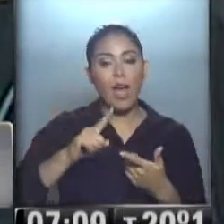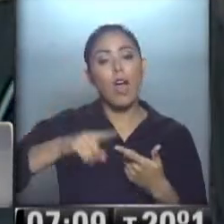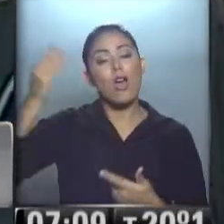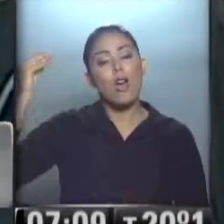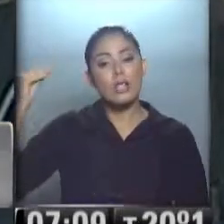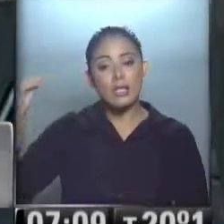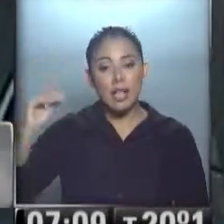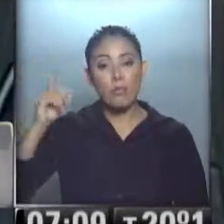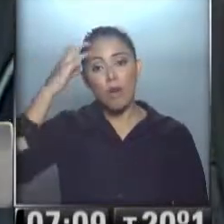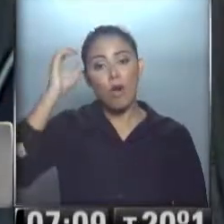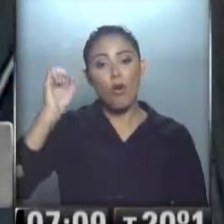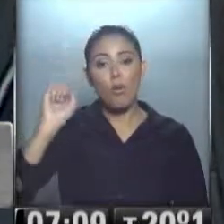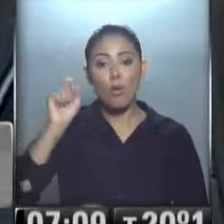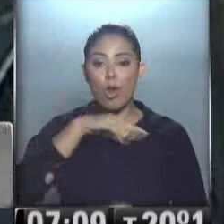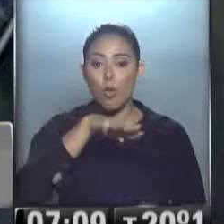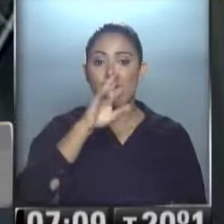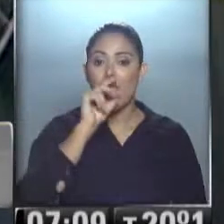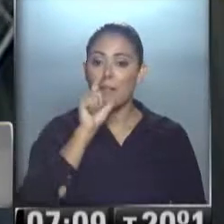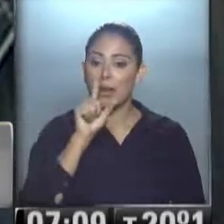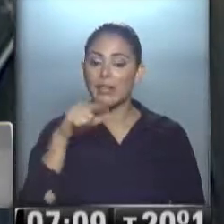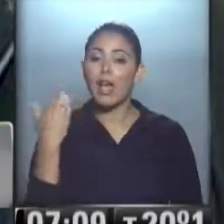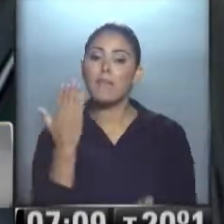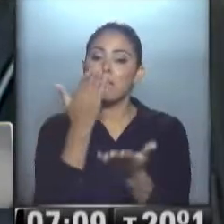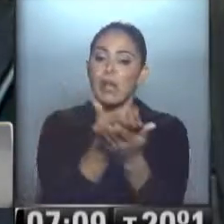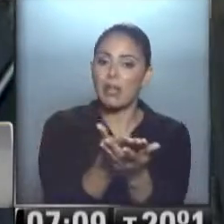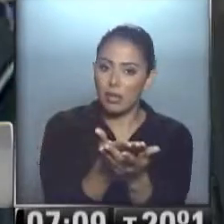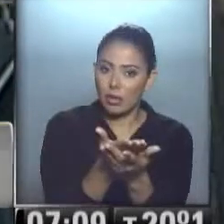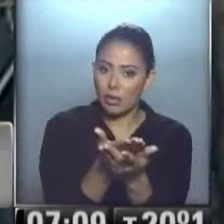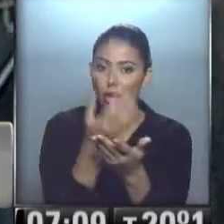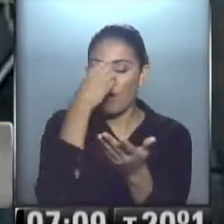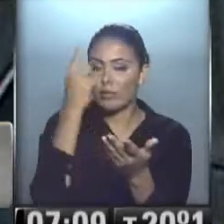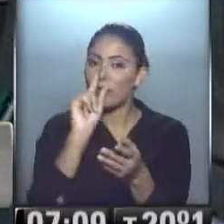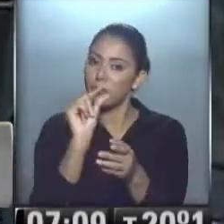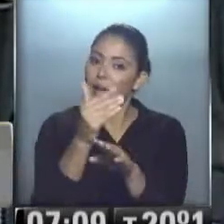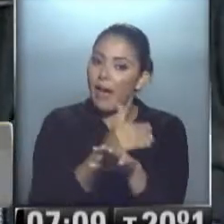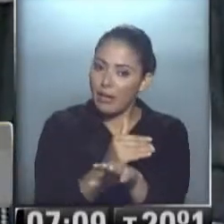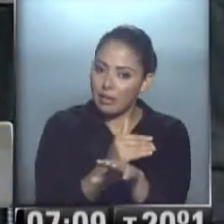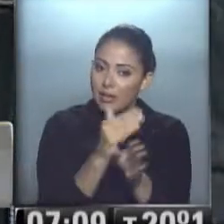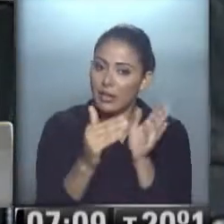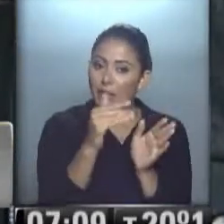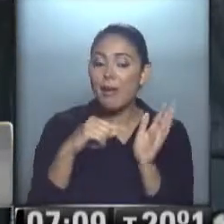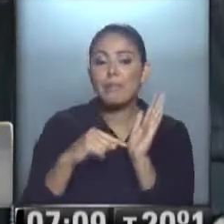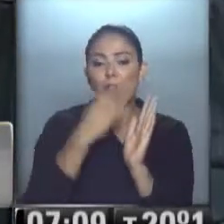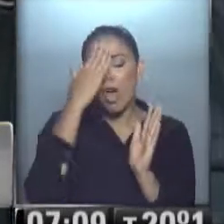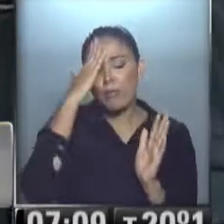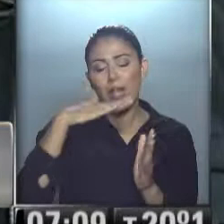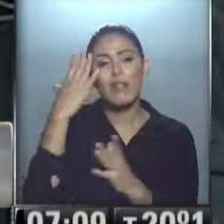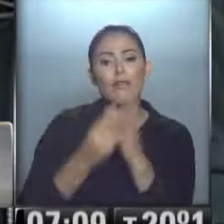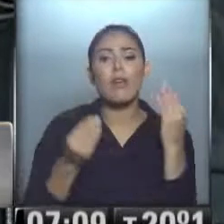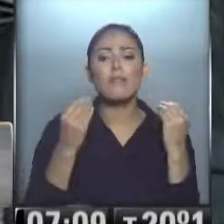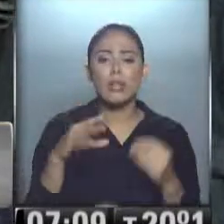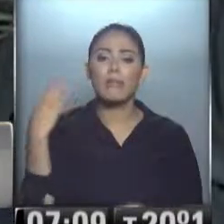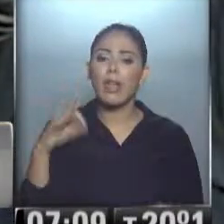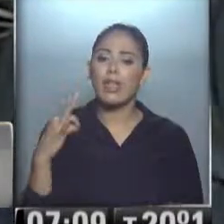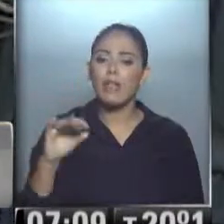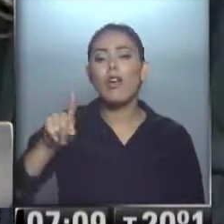este juez de la plata ha dictado este pre amparo por supuesto que después con la irregularidad dada porque tendría que haber sido